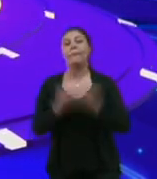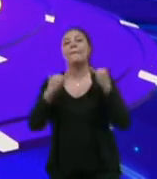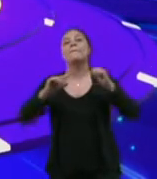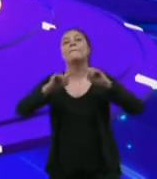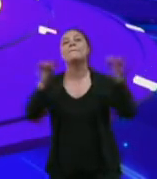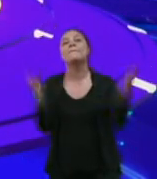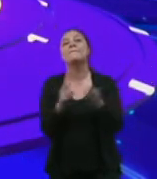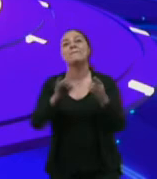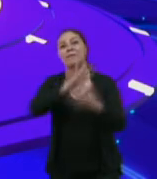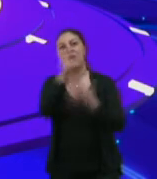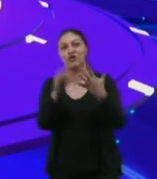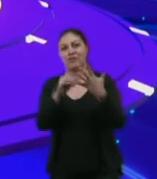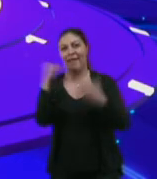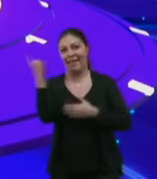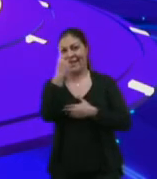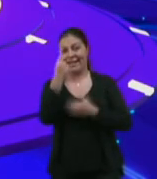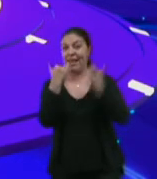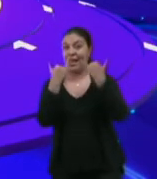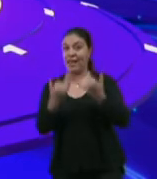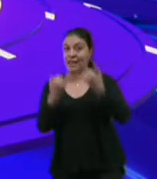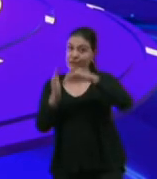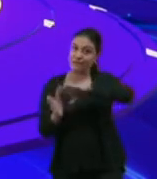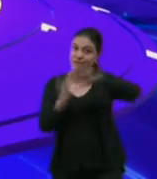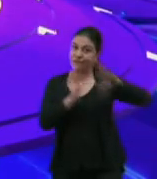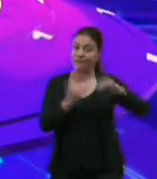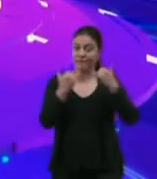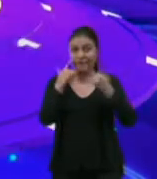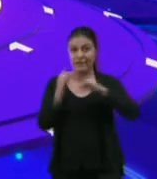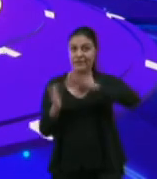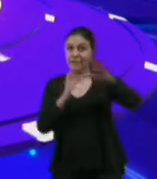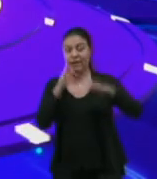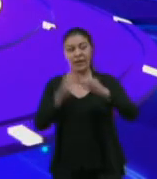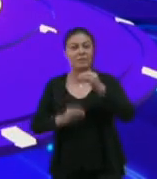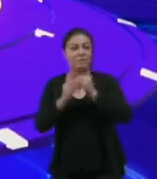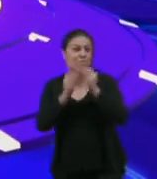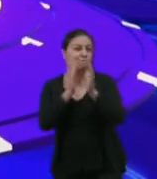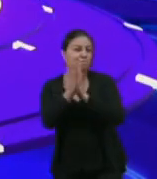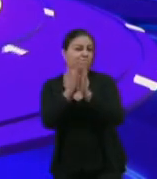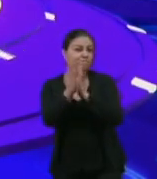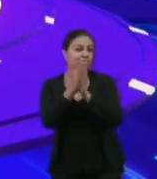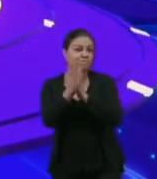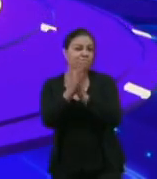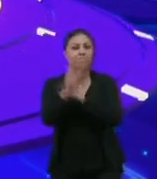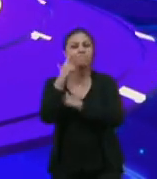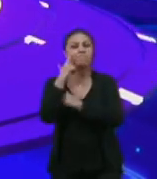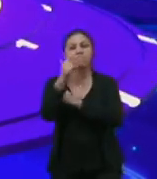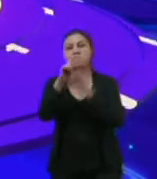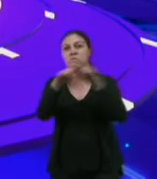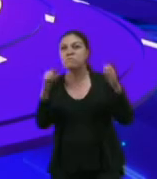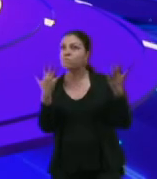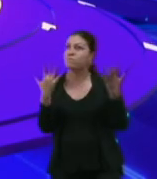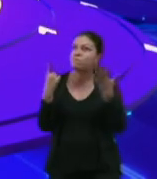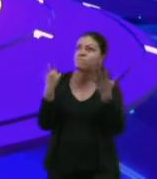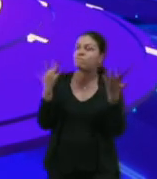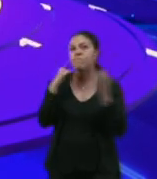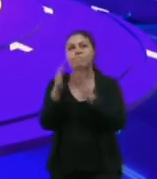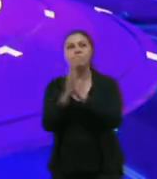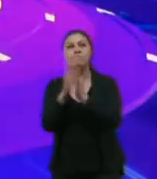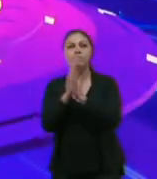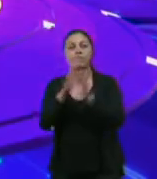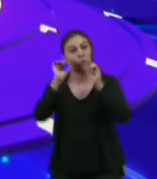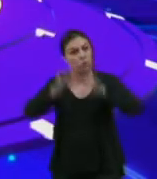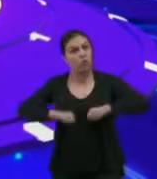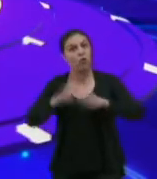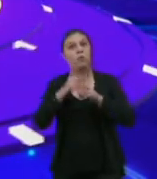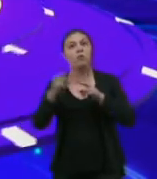conclusiones ahora les voy a contar unas súper chéveres que tenemos de todas las charlas para los que se las perdieron igual las van a poder ver